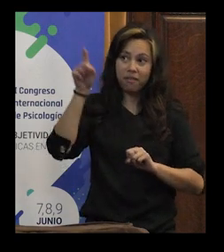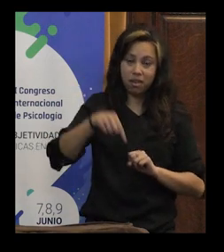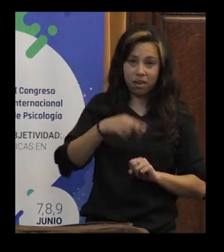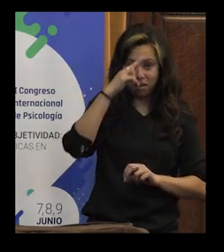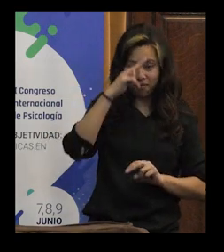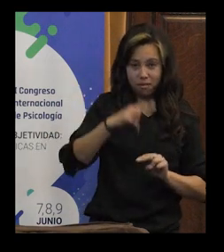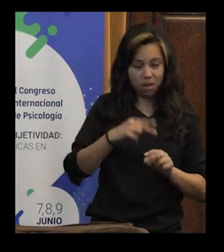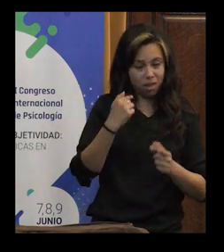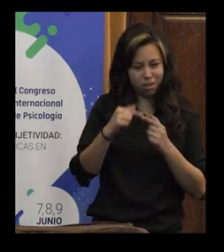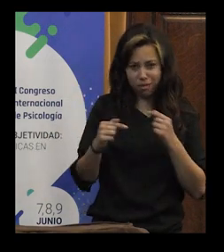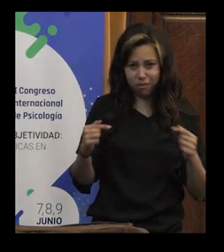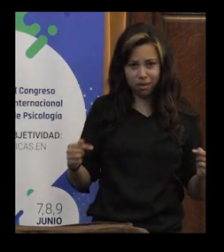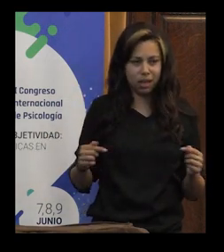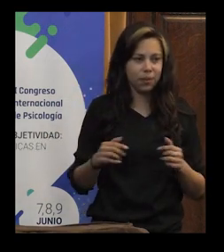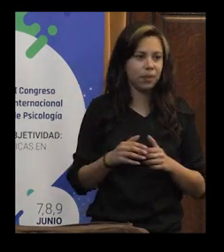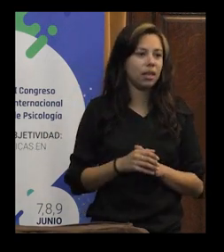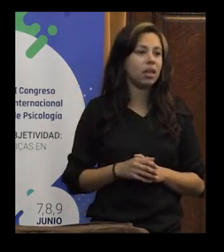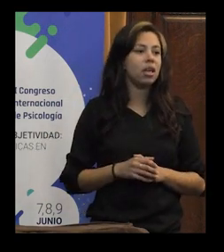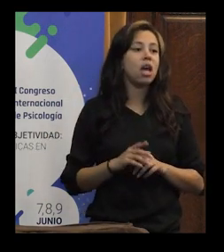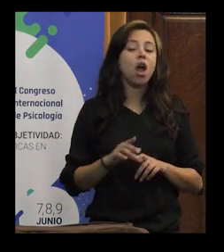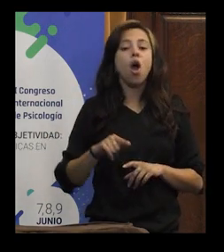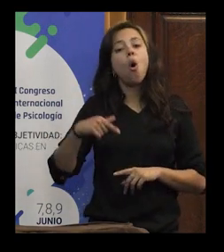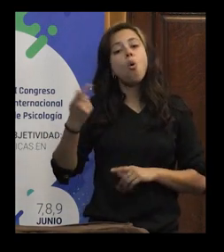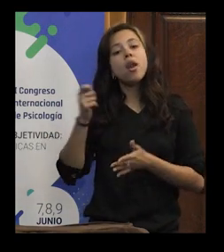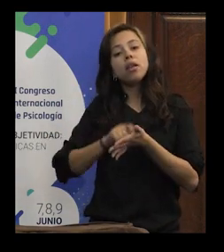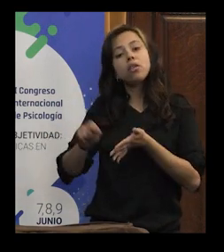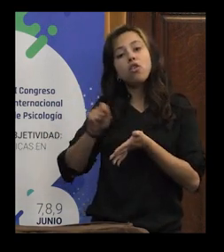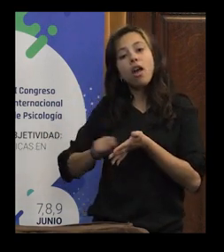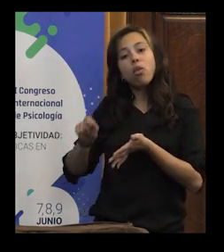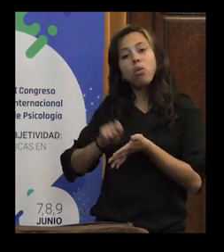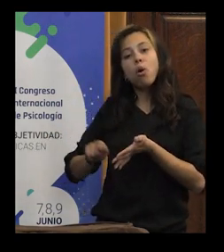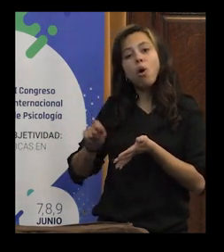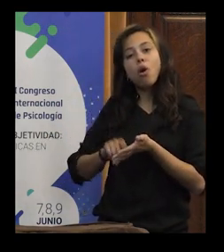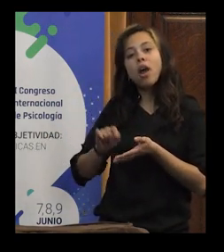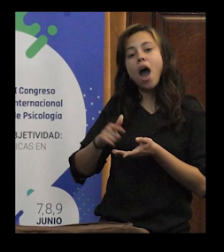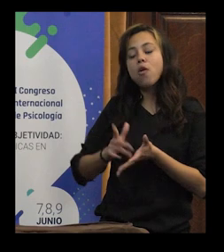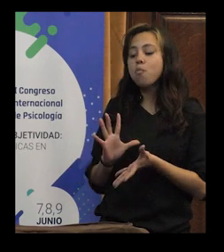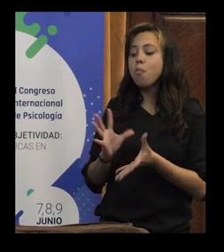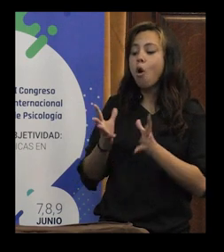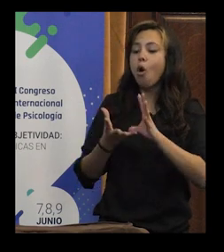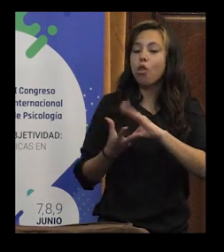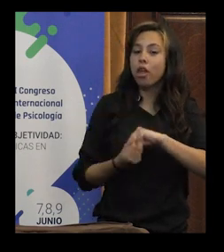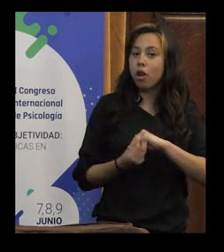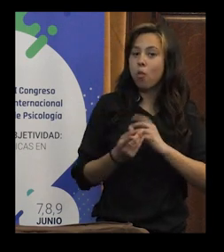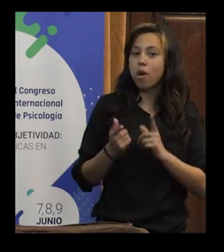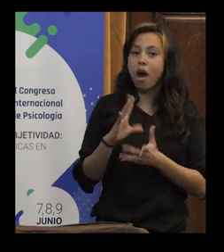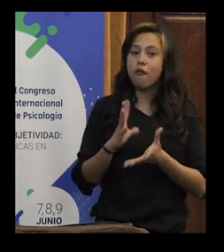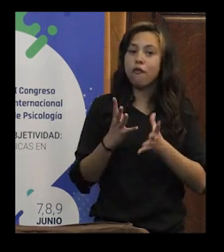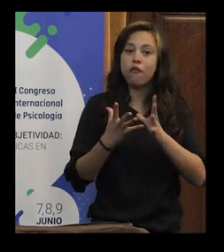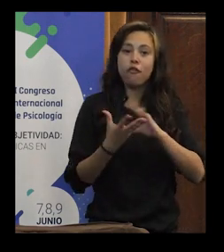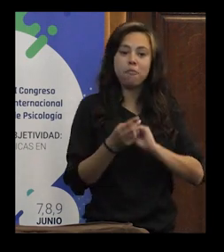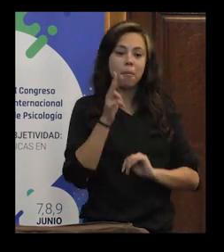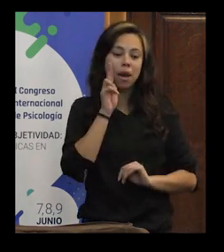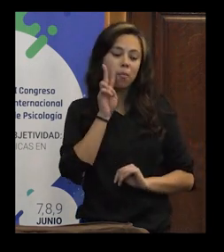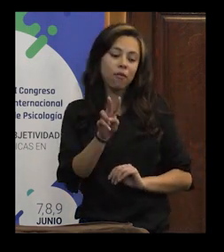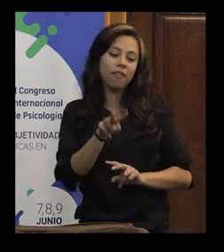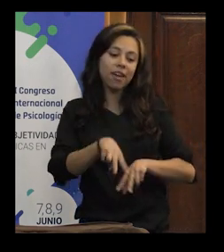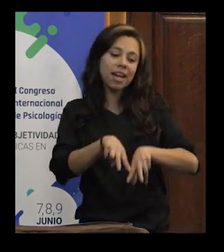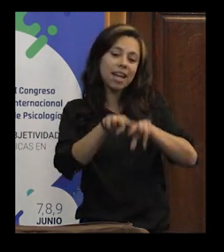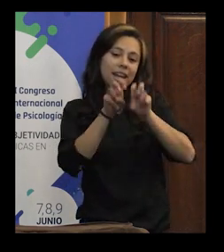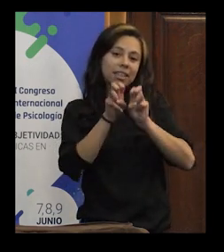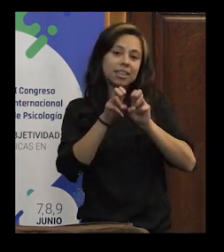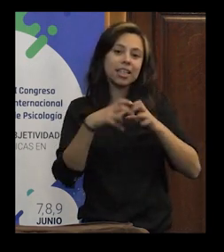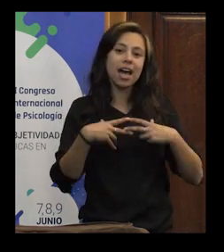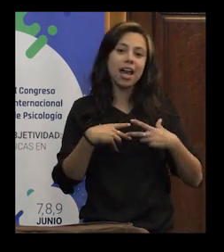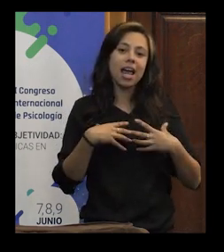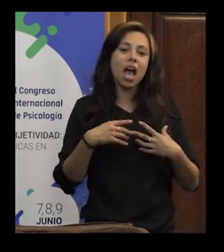Regina Kennen nos ofrece un modelo útil para analizar el estado de salud en riesgo baseado